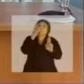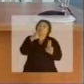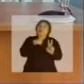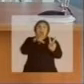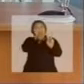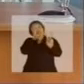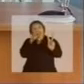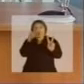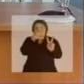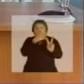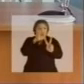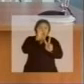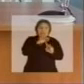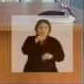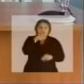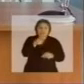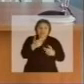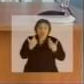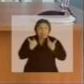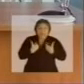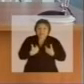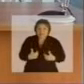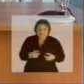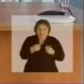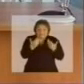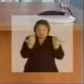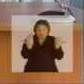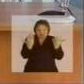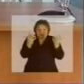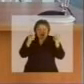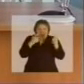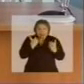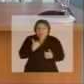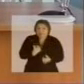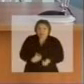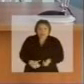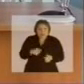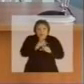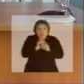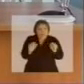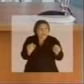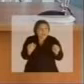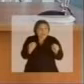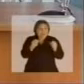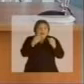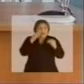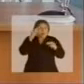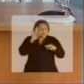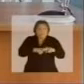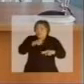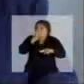opción Son una desgracia No podemos Seguir fracturando Y perdiendo vida